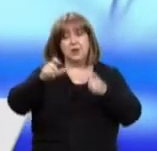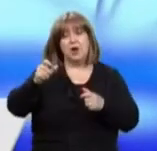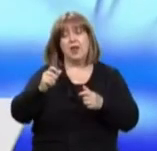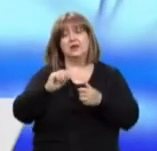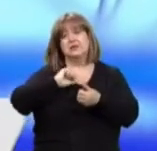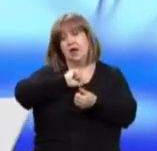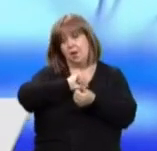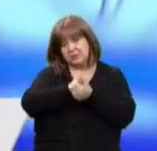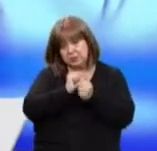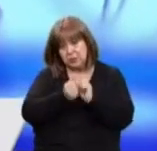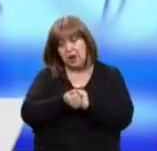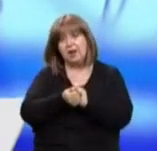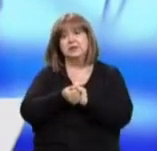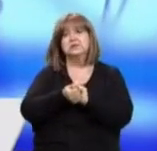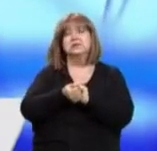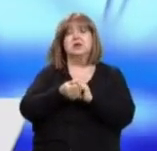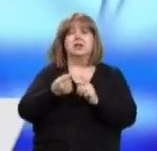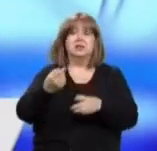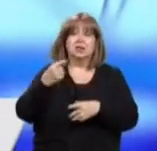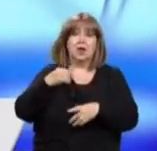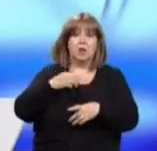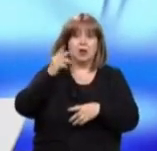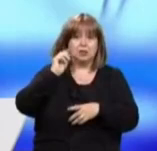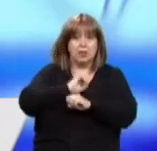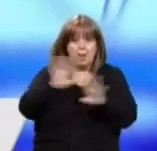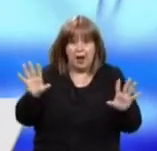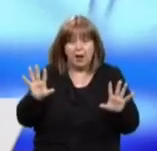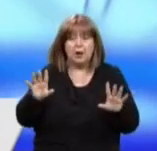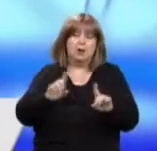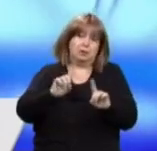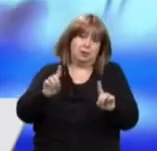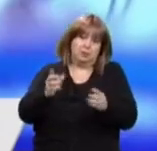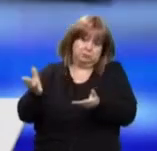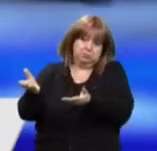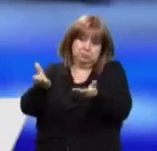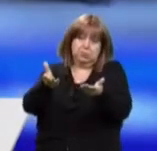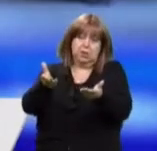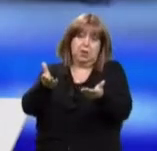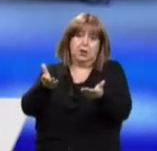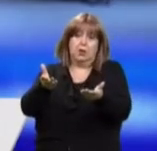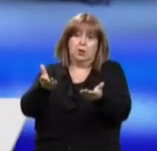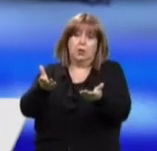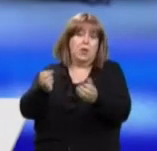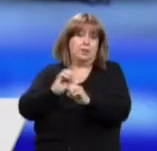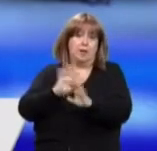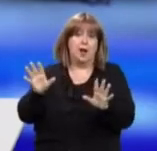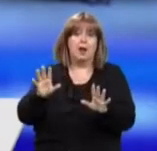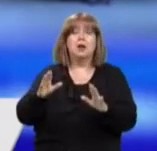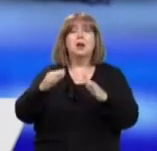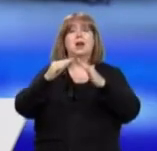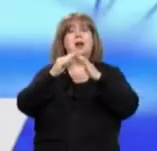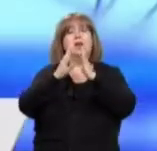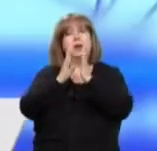dijo que no es delito ser homosexual, que hay que abrir las puertas a la homosexualidad porque, bueno, la Iglesia tiene que ser más